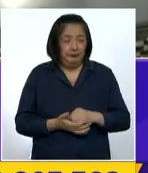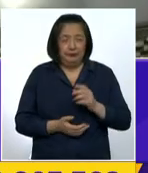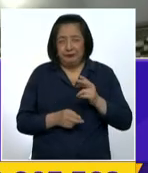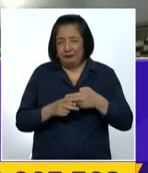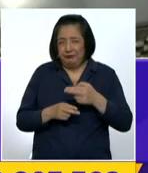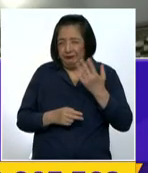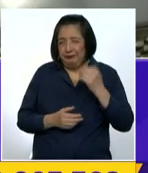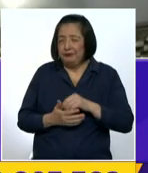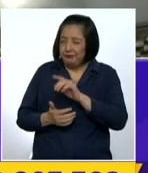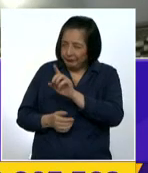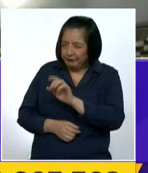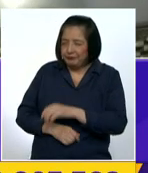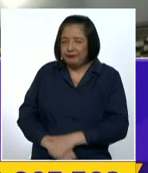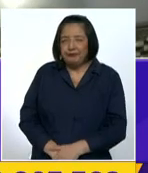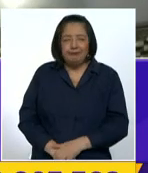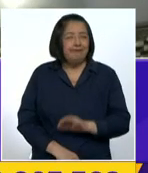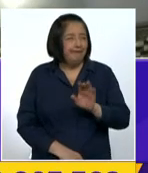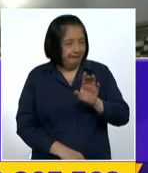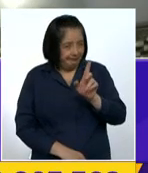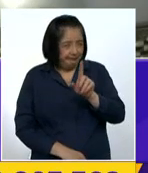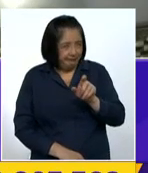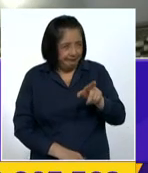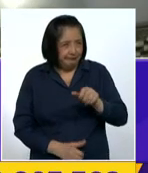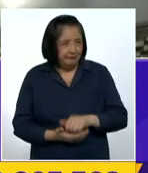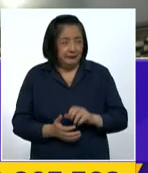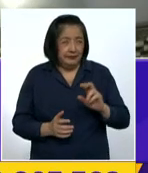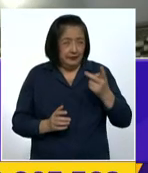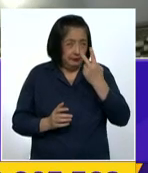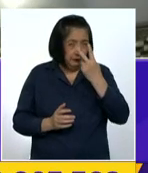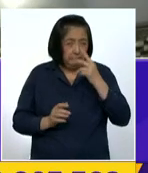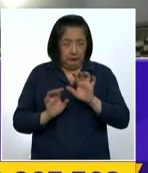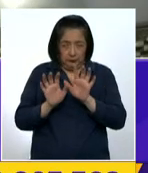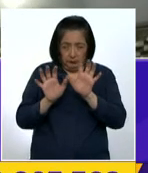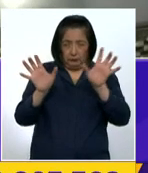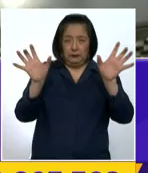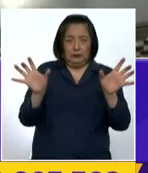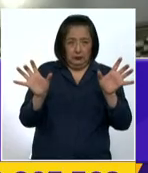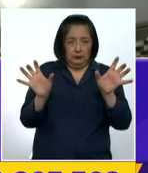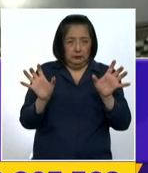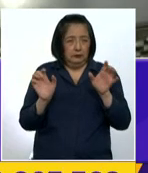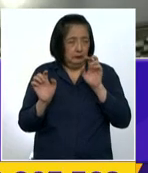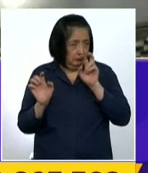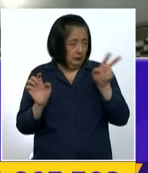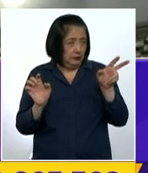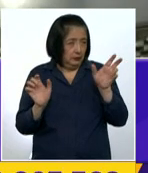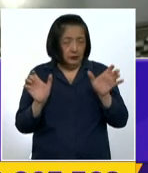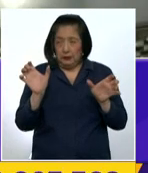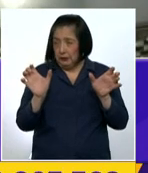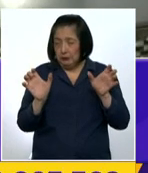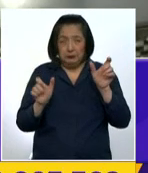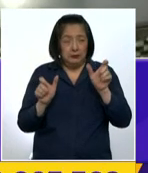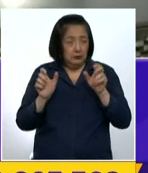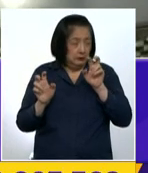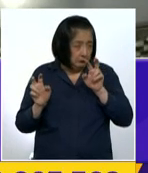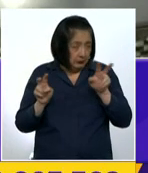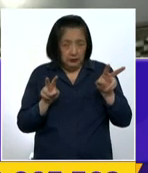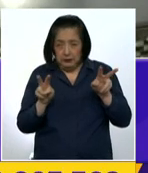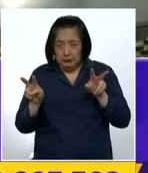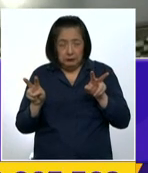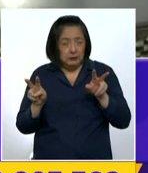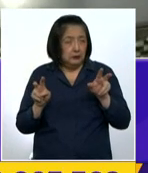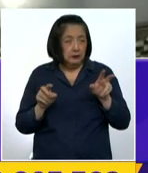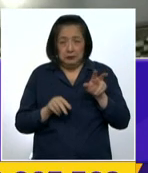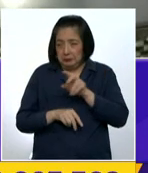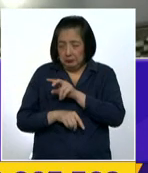unos momentos. Alicia. Sí, precisamente estamos a doble ventana, doble pantalla, para que nuestros televidentes puedan apreciar